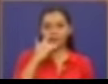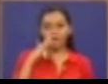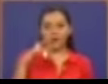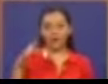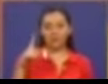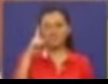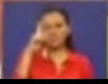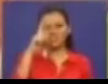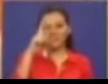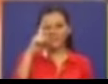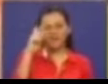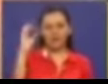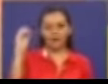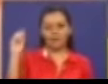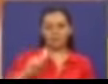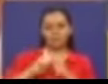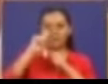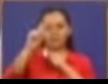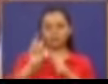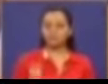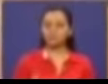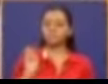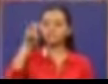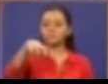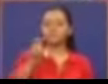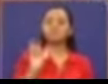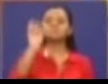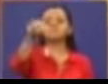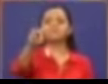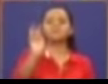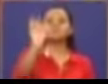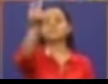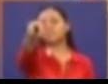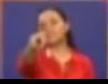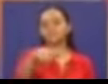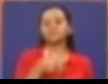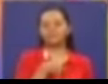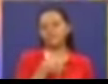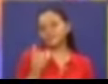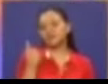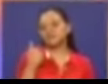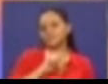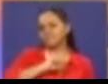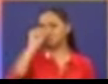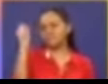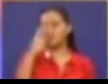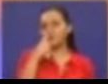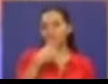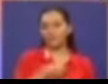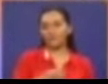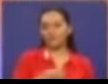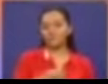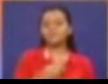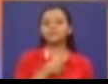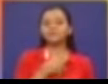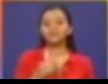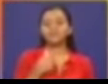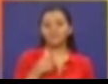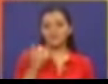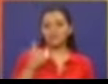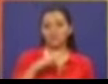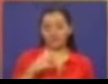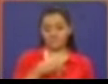100 metros valla con nuestra deportista Caicedo. Ya son 4 de oro y tenemos al menos 21